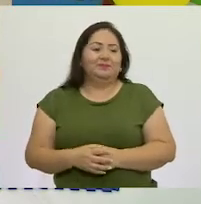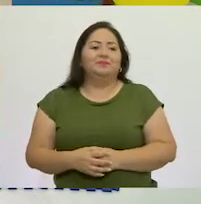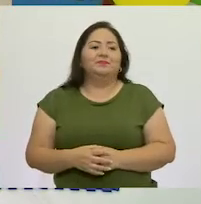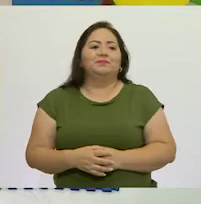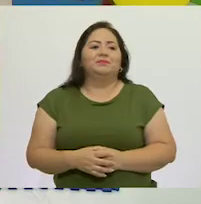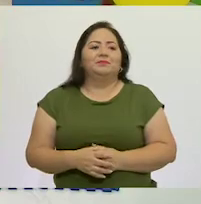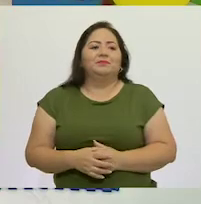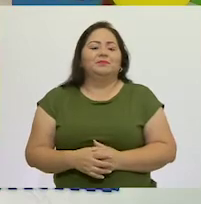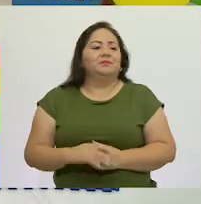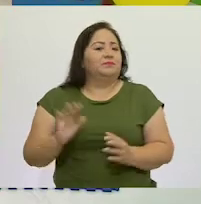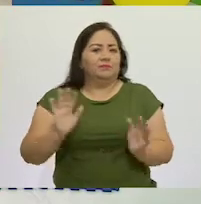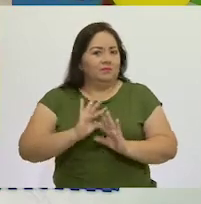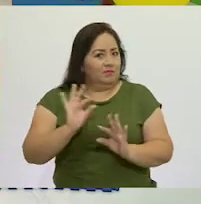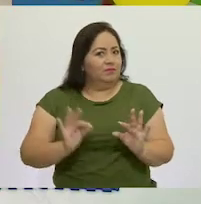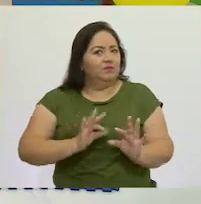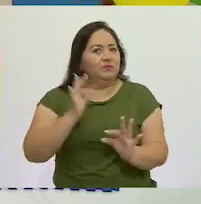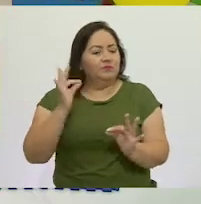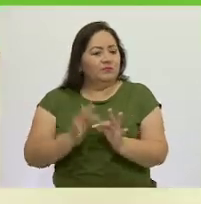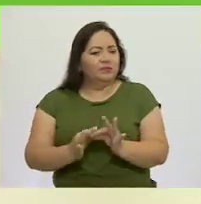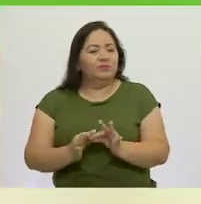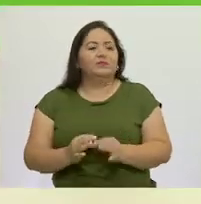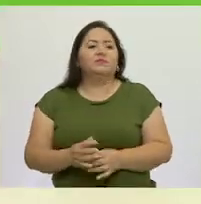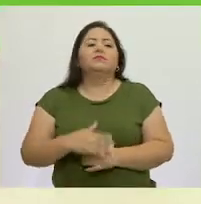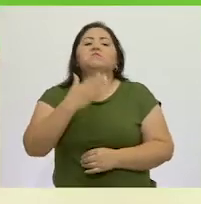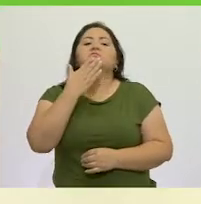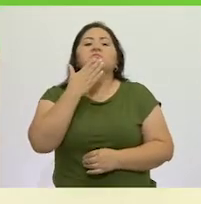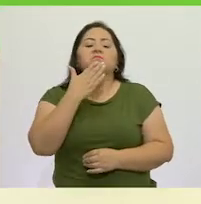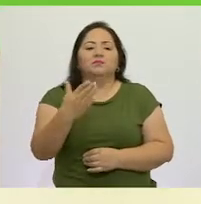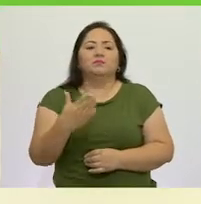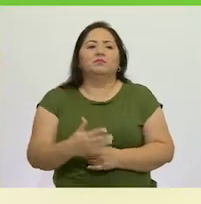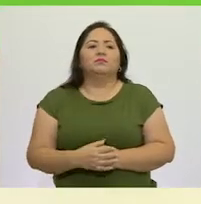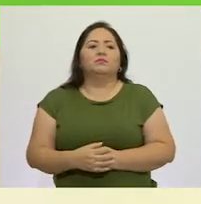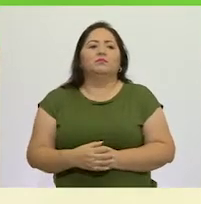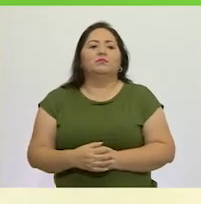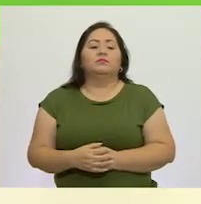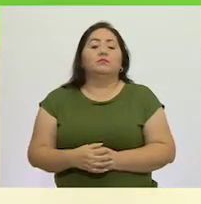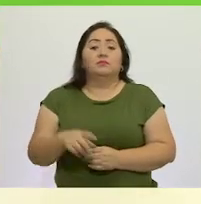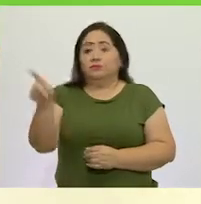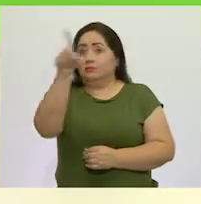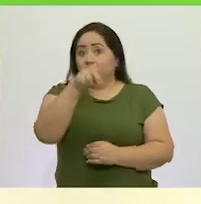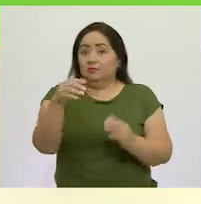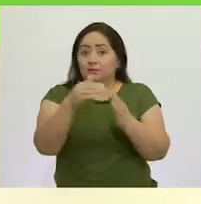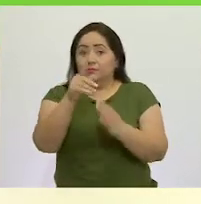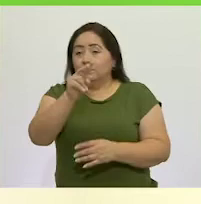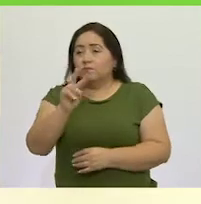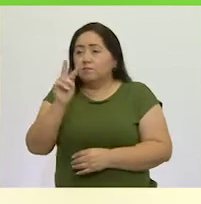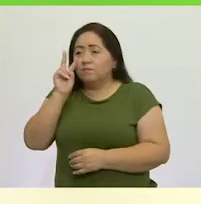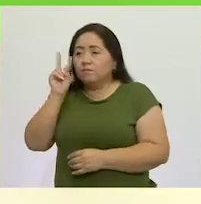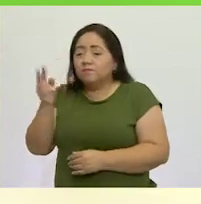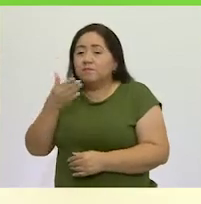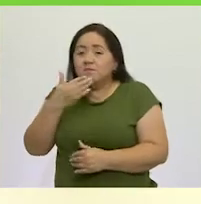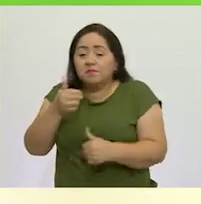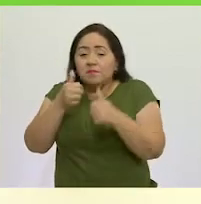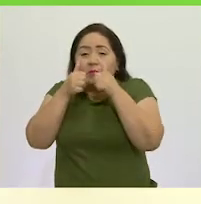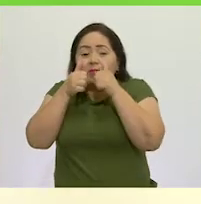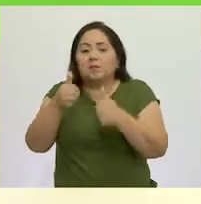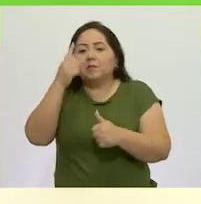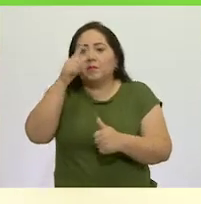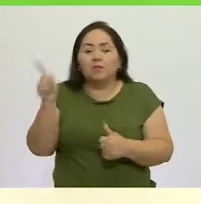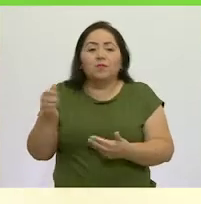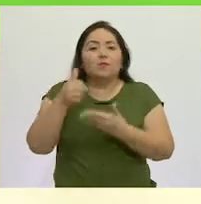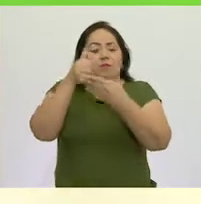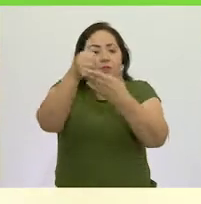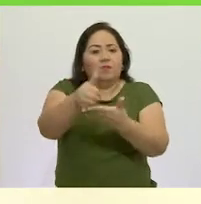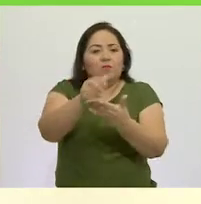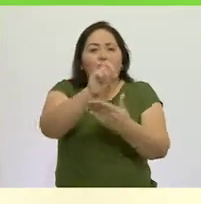Venga, ya estamos listas y listos. Muy bien. Pues allá en casa observa con mucha atención para que le ayudes a